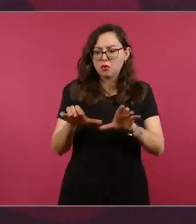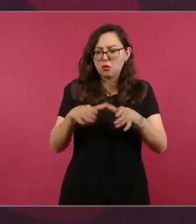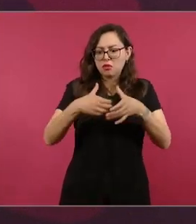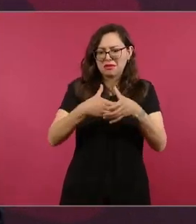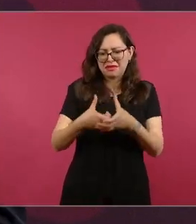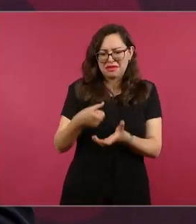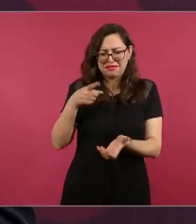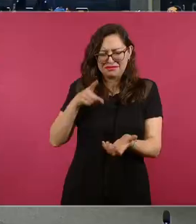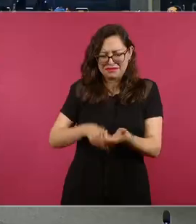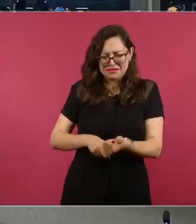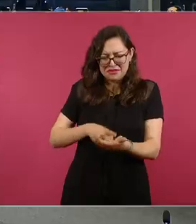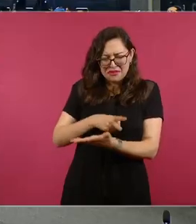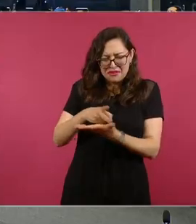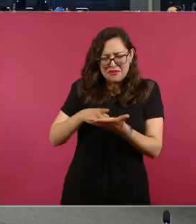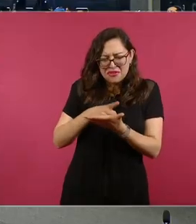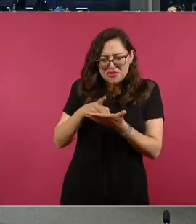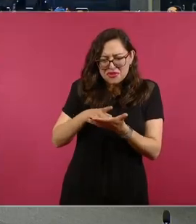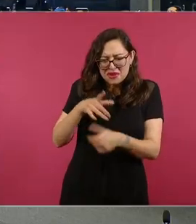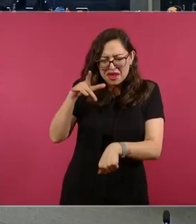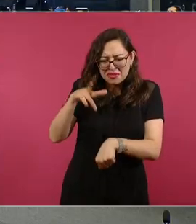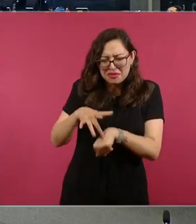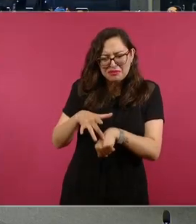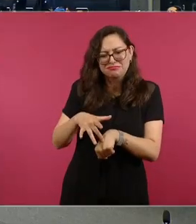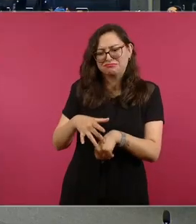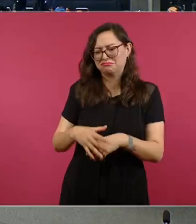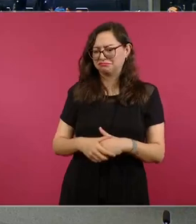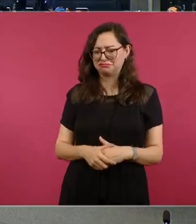de químicos